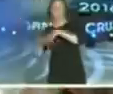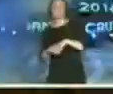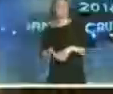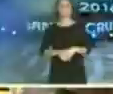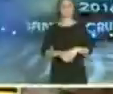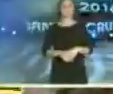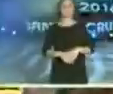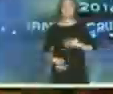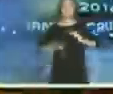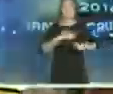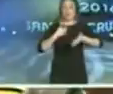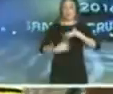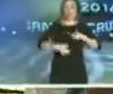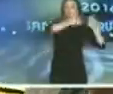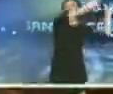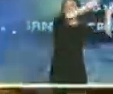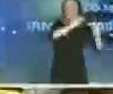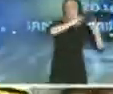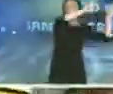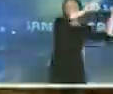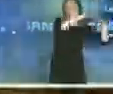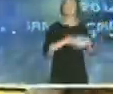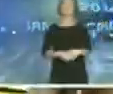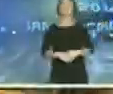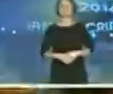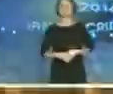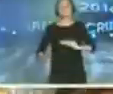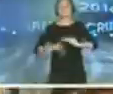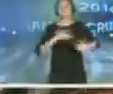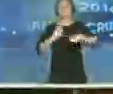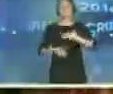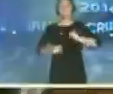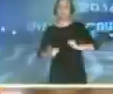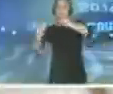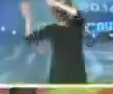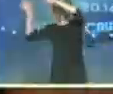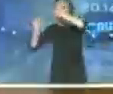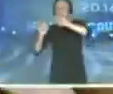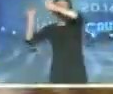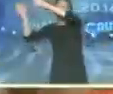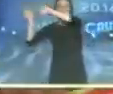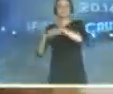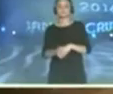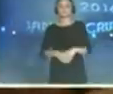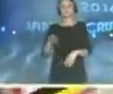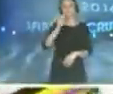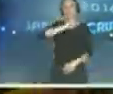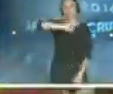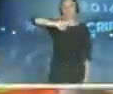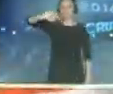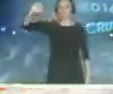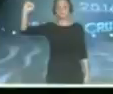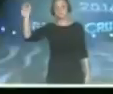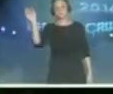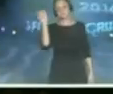allá. Echa para allá, con la mano para allá. Echa para allá, con la mano para allá.